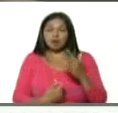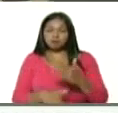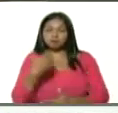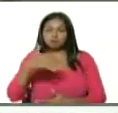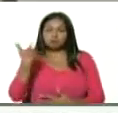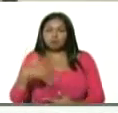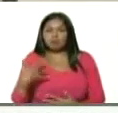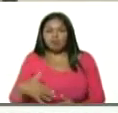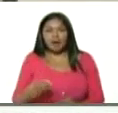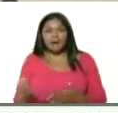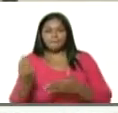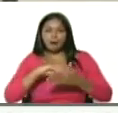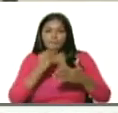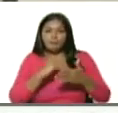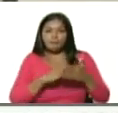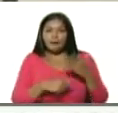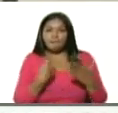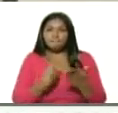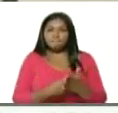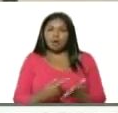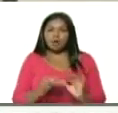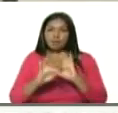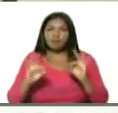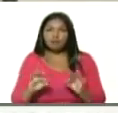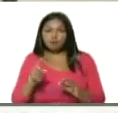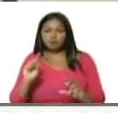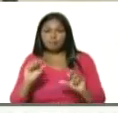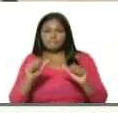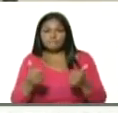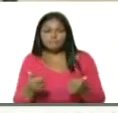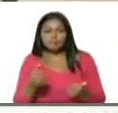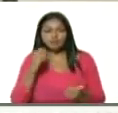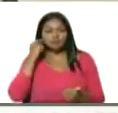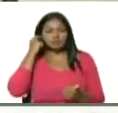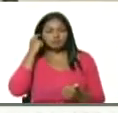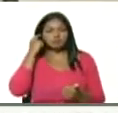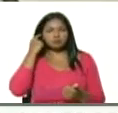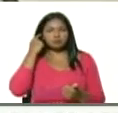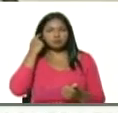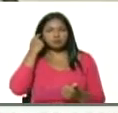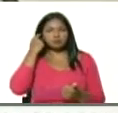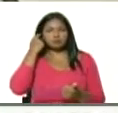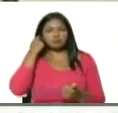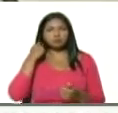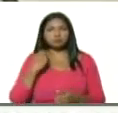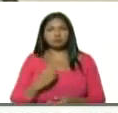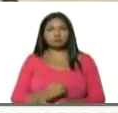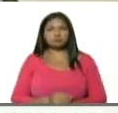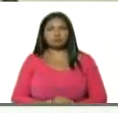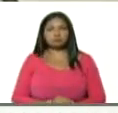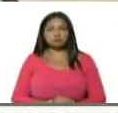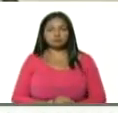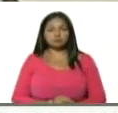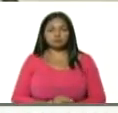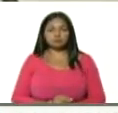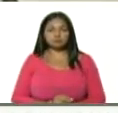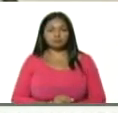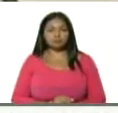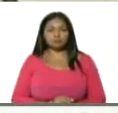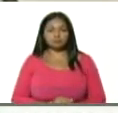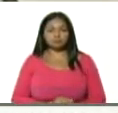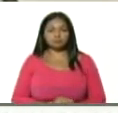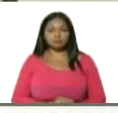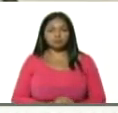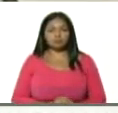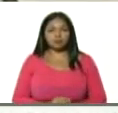propia conexión y de la tarifa que usted está pagando mensualmente. Por esta vía, por este subterfugio,